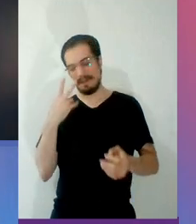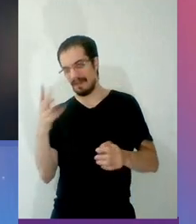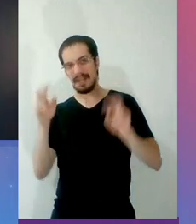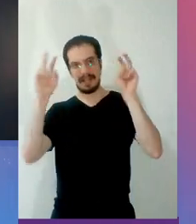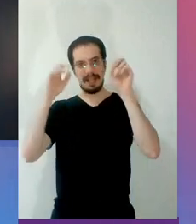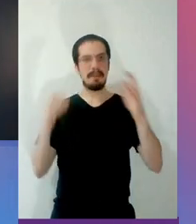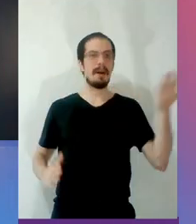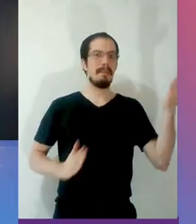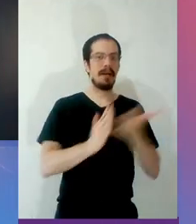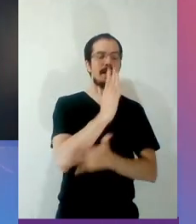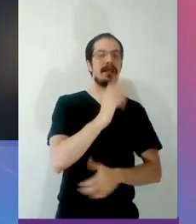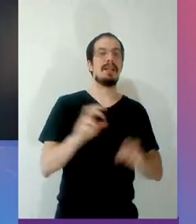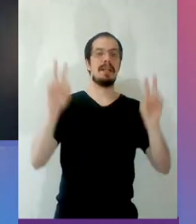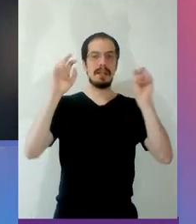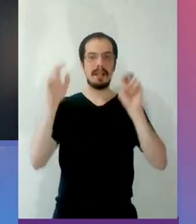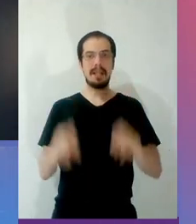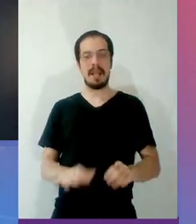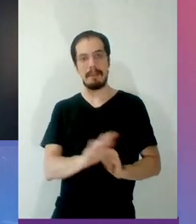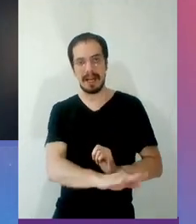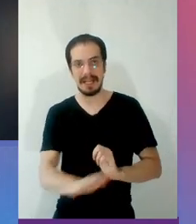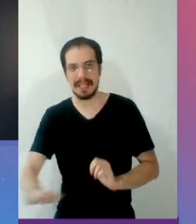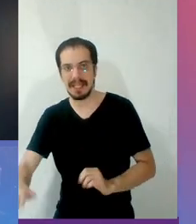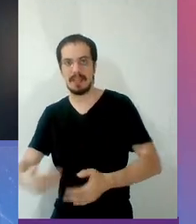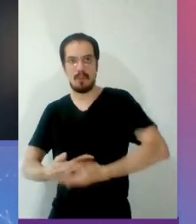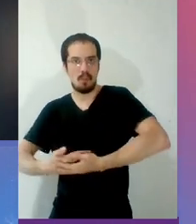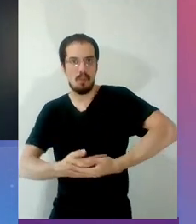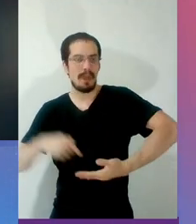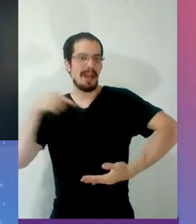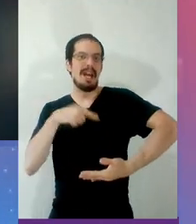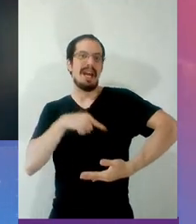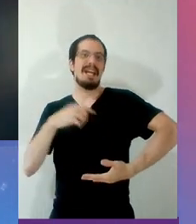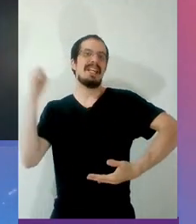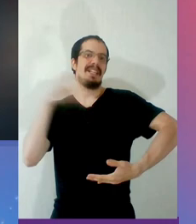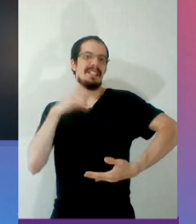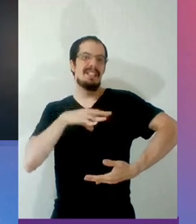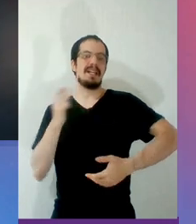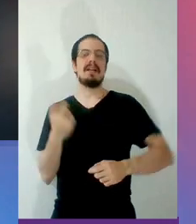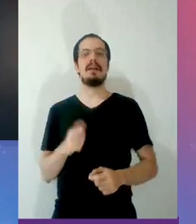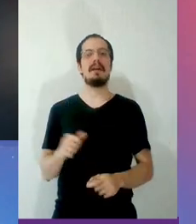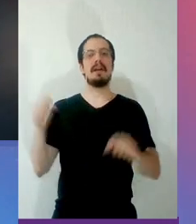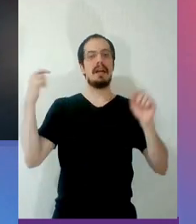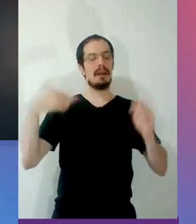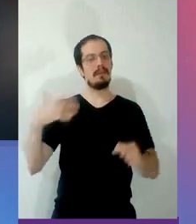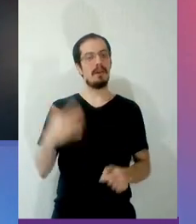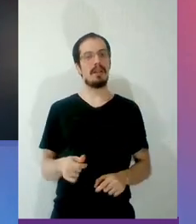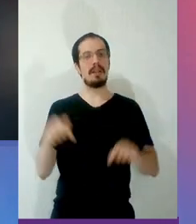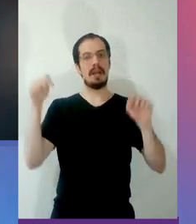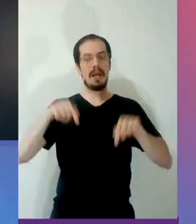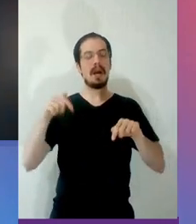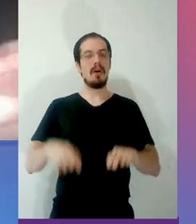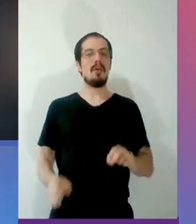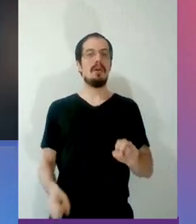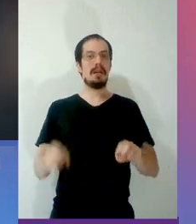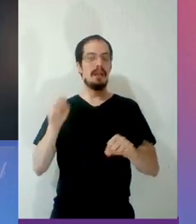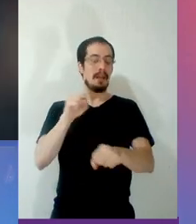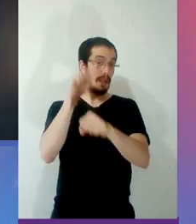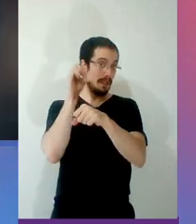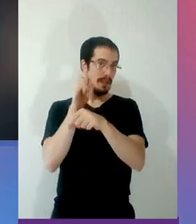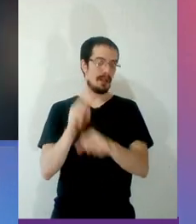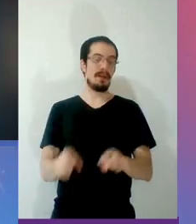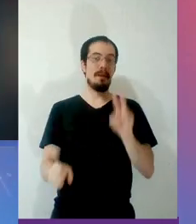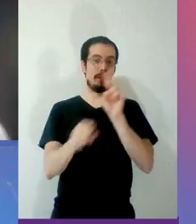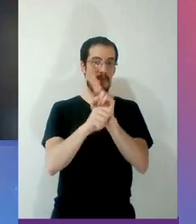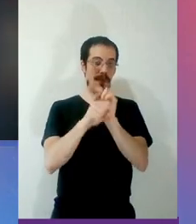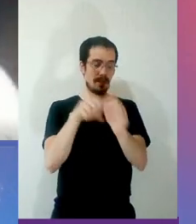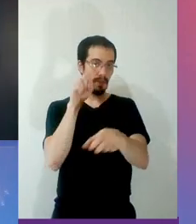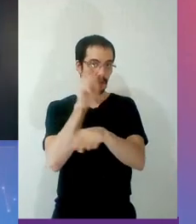es donde tenemos que fortalecer. O sea, es una vergüenza que las educadoras de párvulo ganen menos que los profesores. O sea, todos deberían ganar lo mismo. Si en el fondo